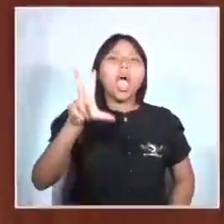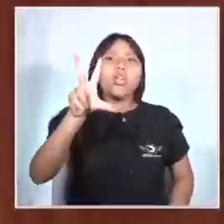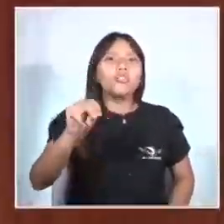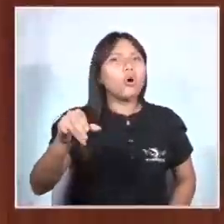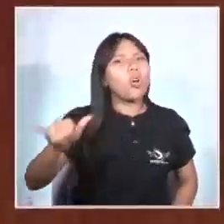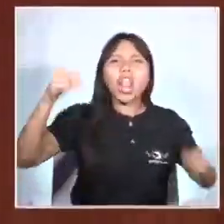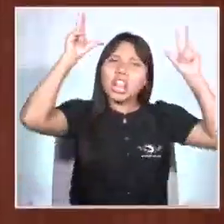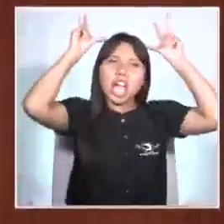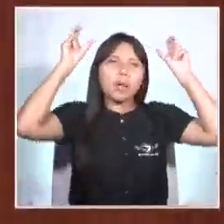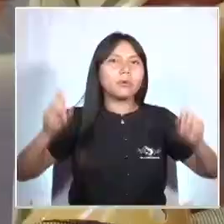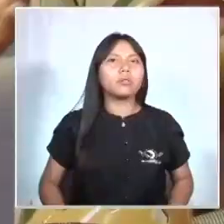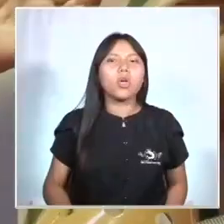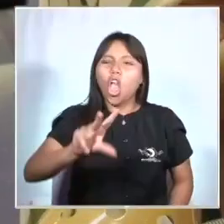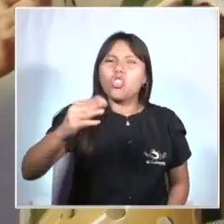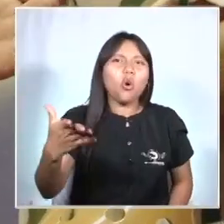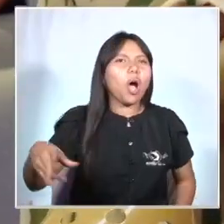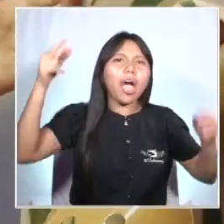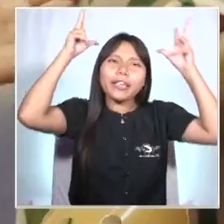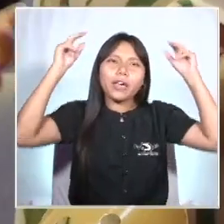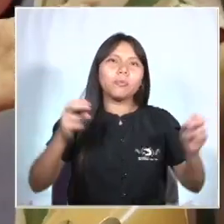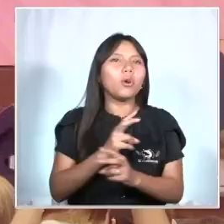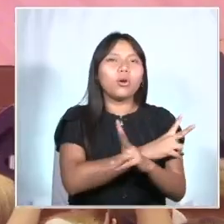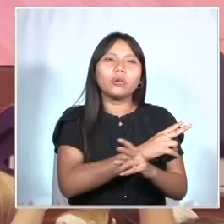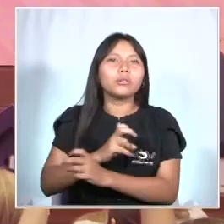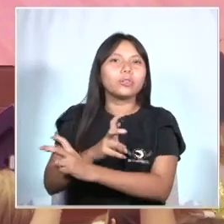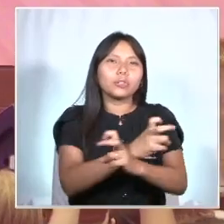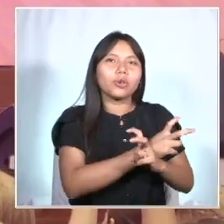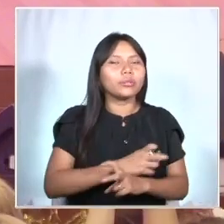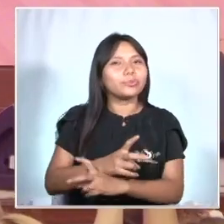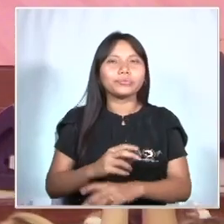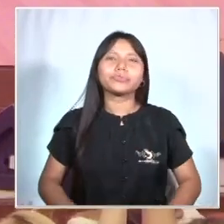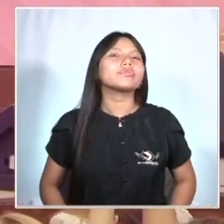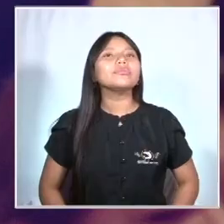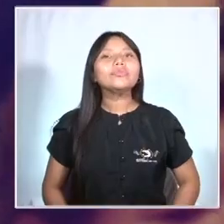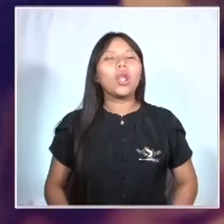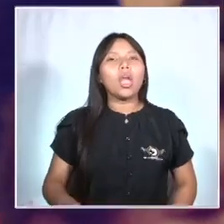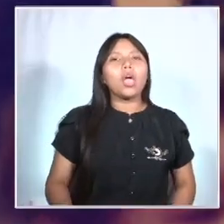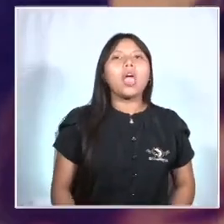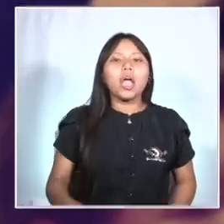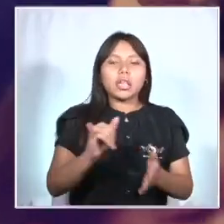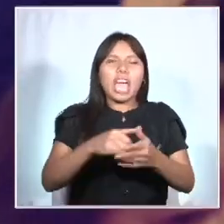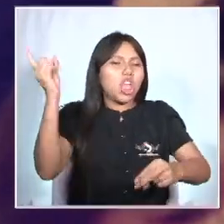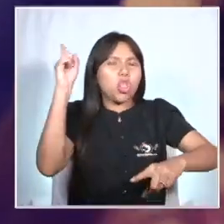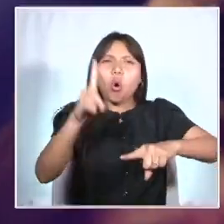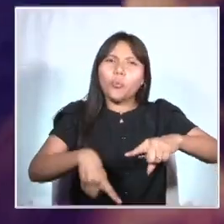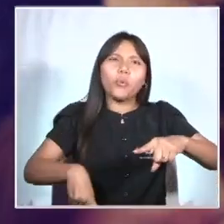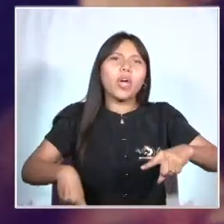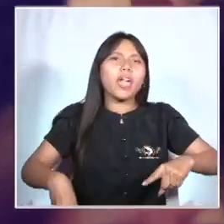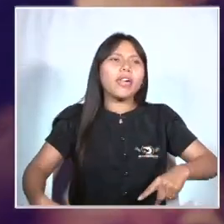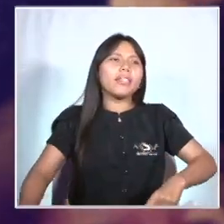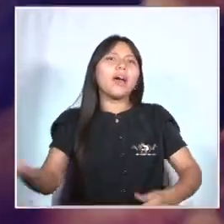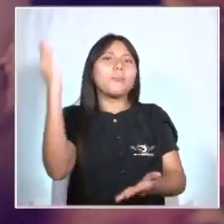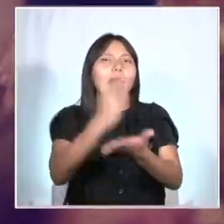diablo, no hay demonio, no hay cosa creada que lo pueda retener. Vamos, levántame